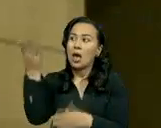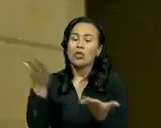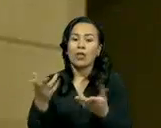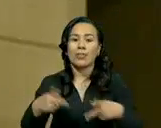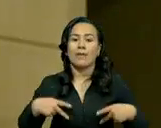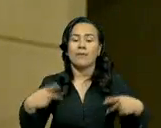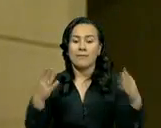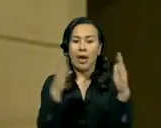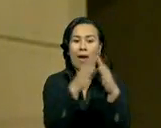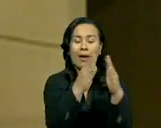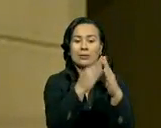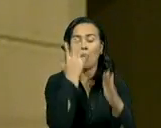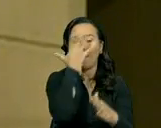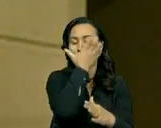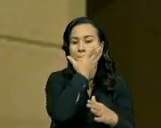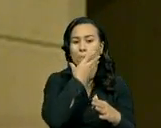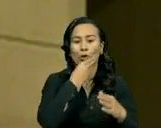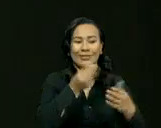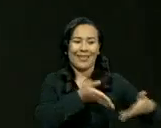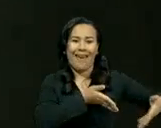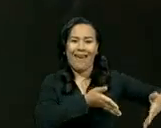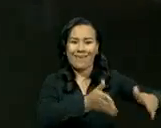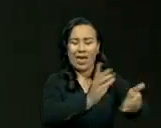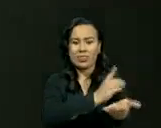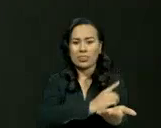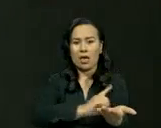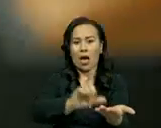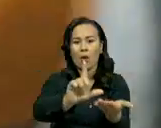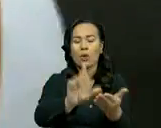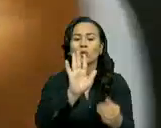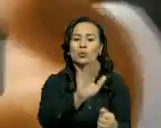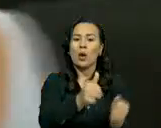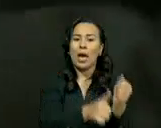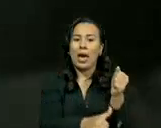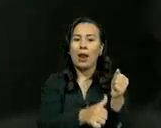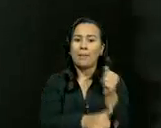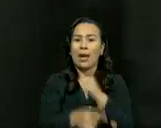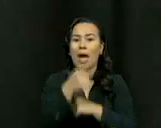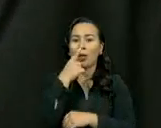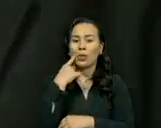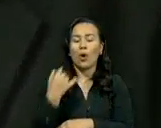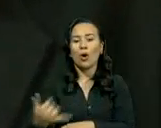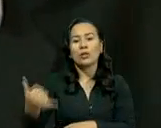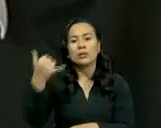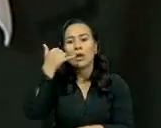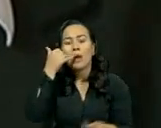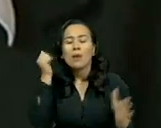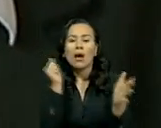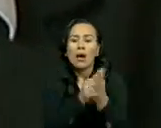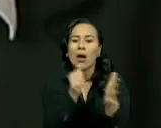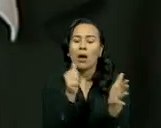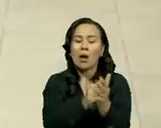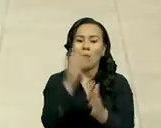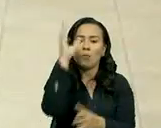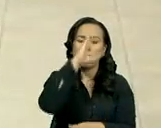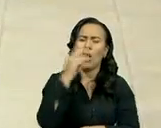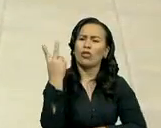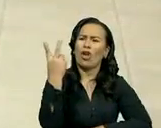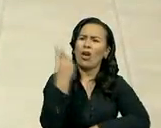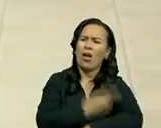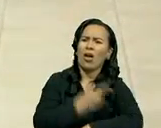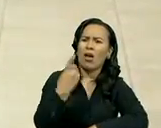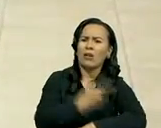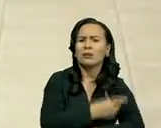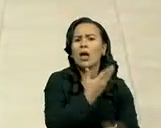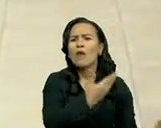Villa Bonita, en la vía Daule. Su hermano fue quien, por pedido de su padre, lo fue a buscar, ya que llevaba 2 días sin ir a